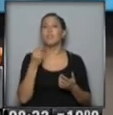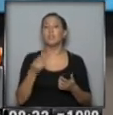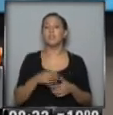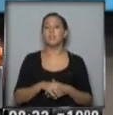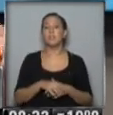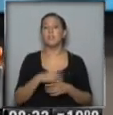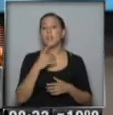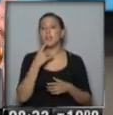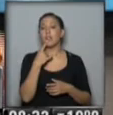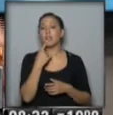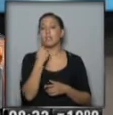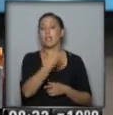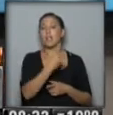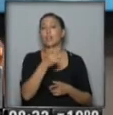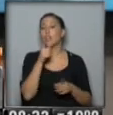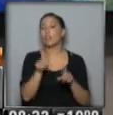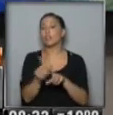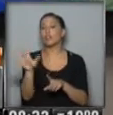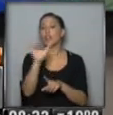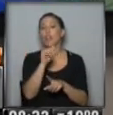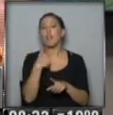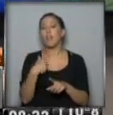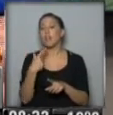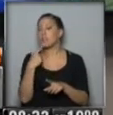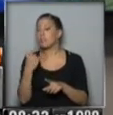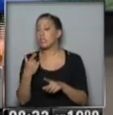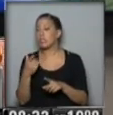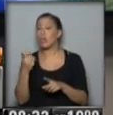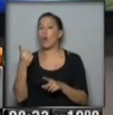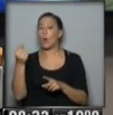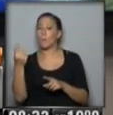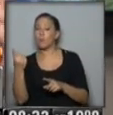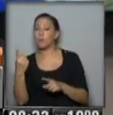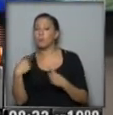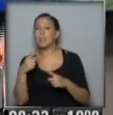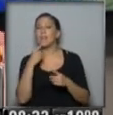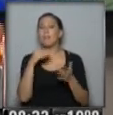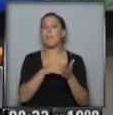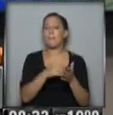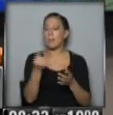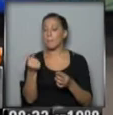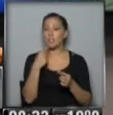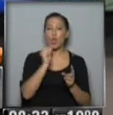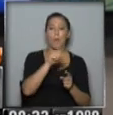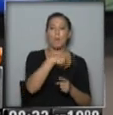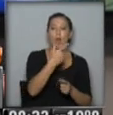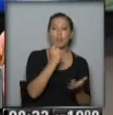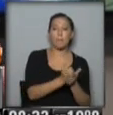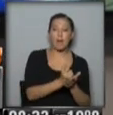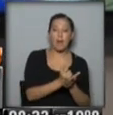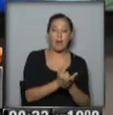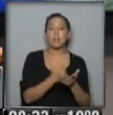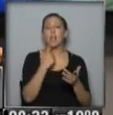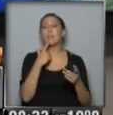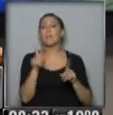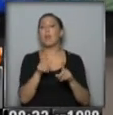las decisiones que todos los días tomamos como consumidores de ir reemplazando un producto por otro dependiendo del precio y demás tampoco